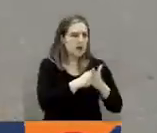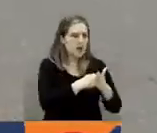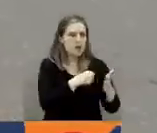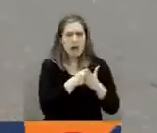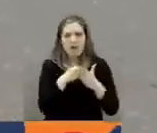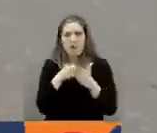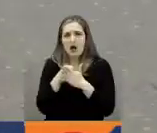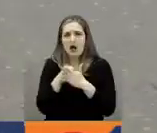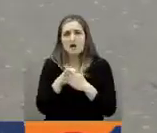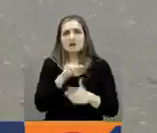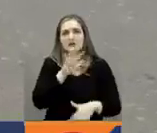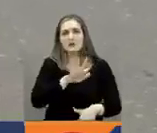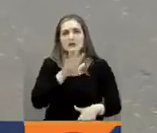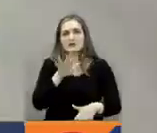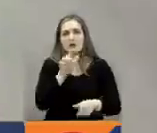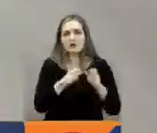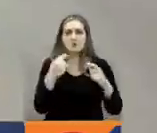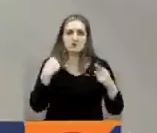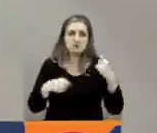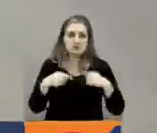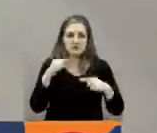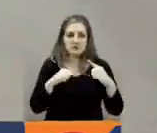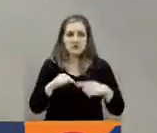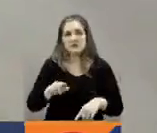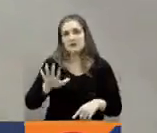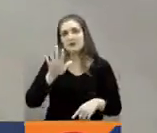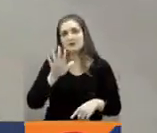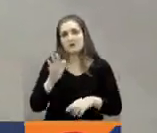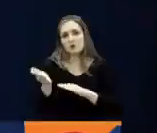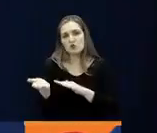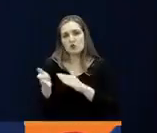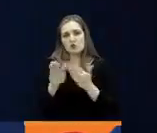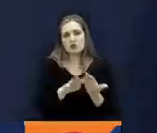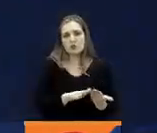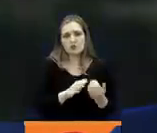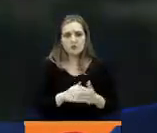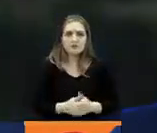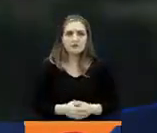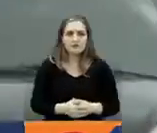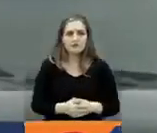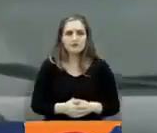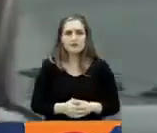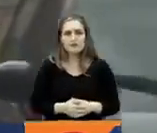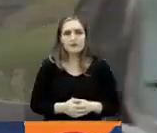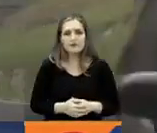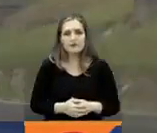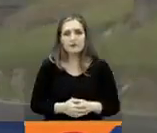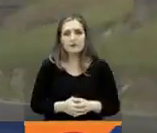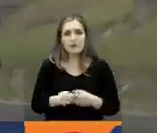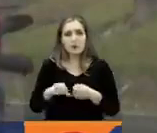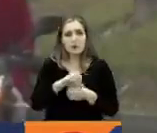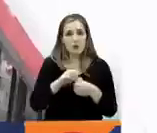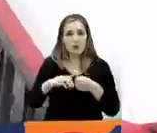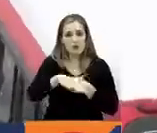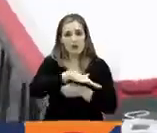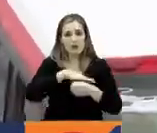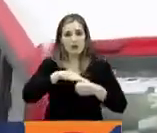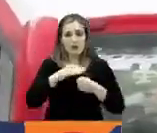que dejaron 55 personas lesionadas y 5 víctimas fatales. En Cundinamarca y